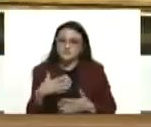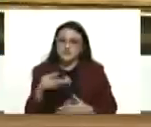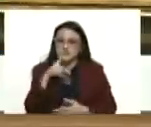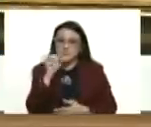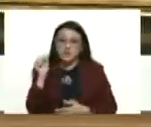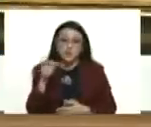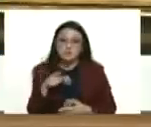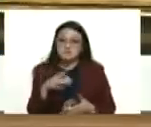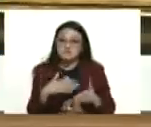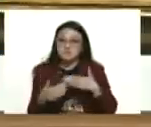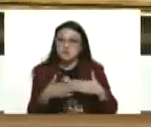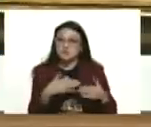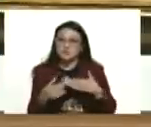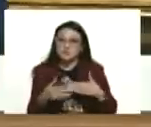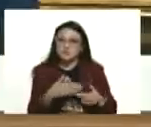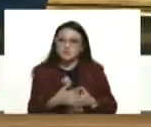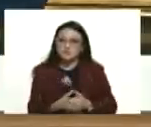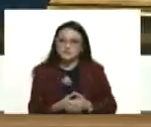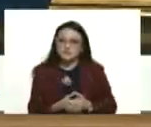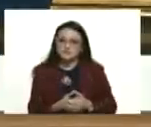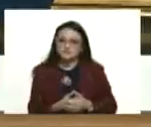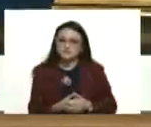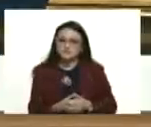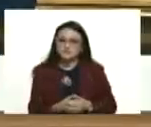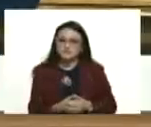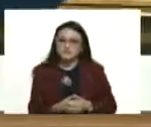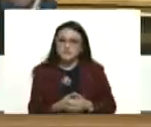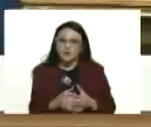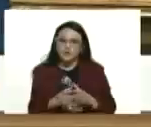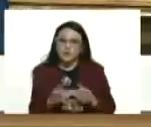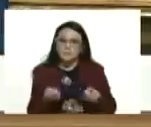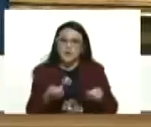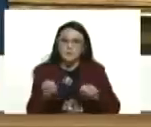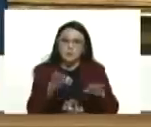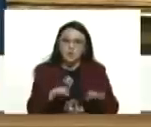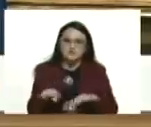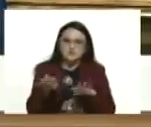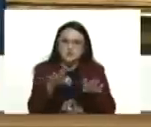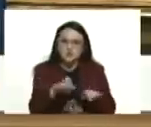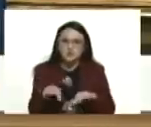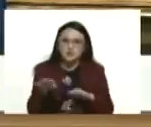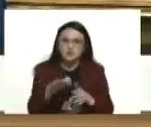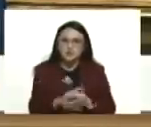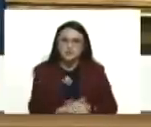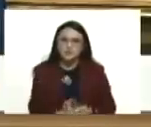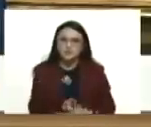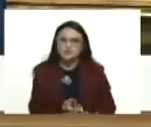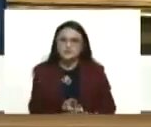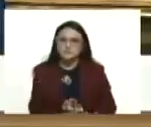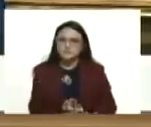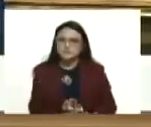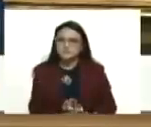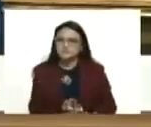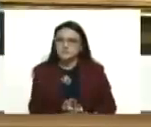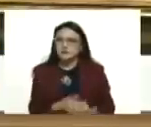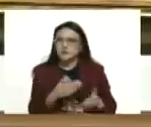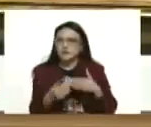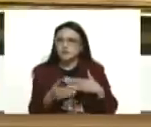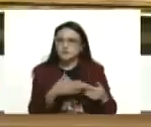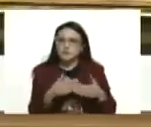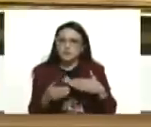importado, no le ha importado todas las manipulaciones mediáticas, no le ha